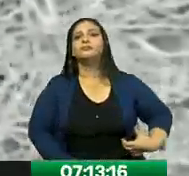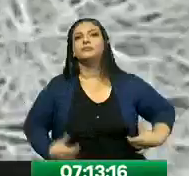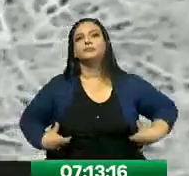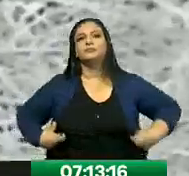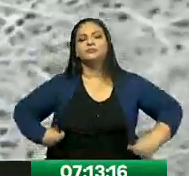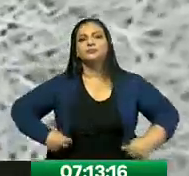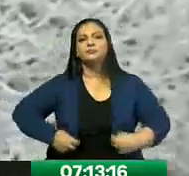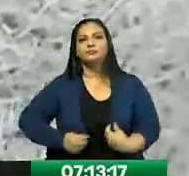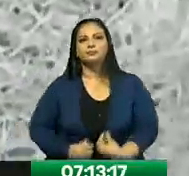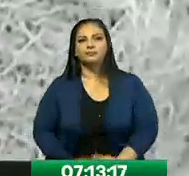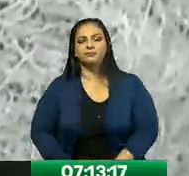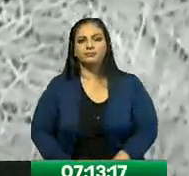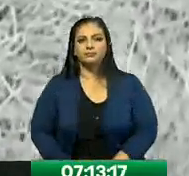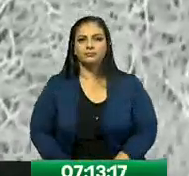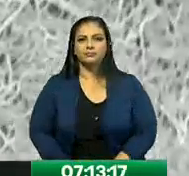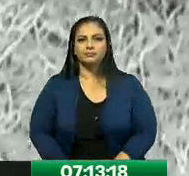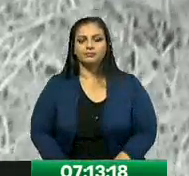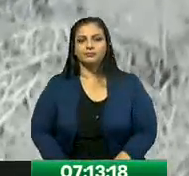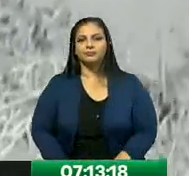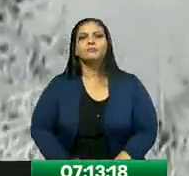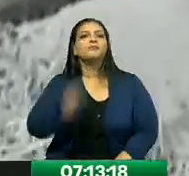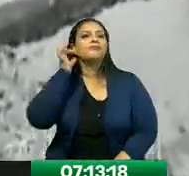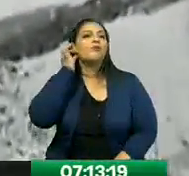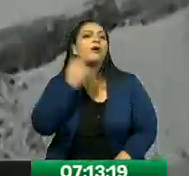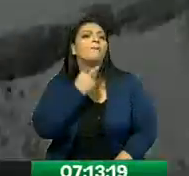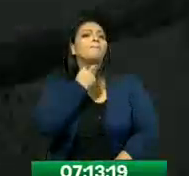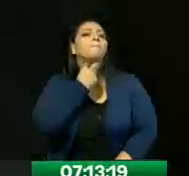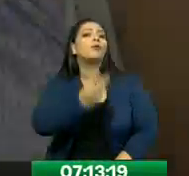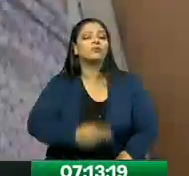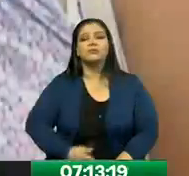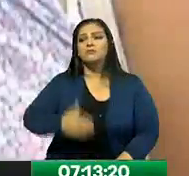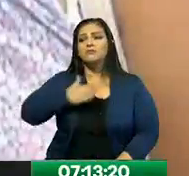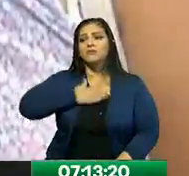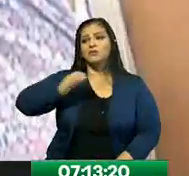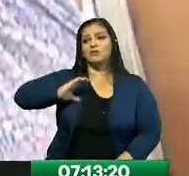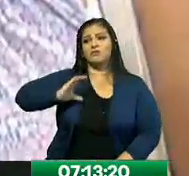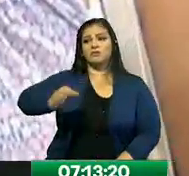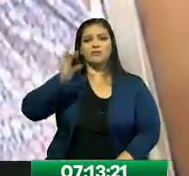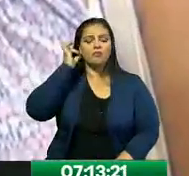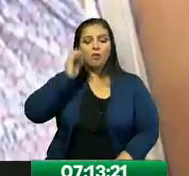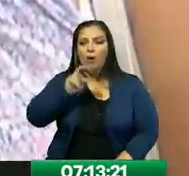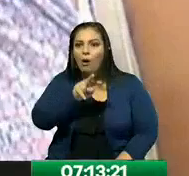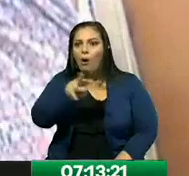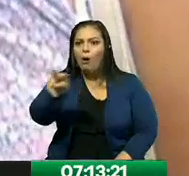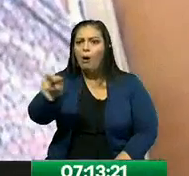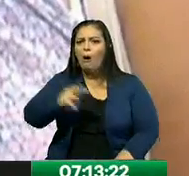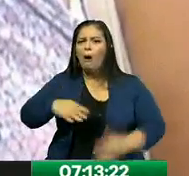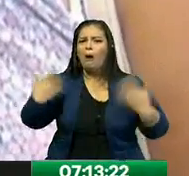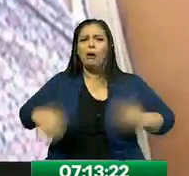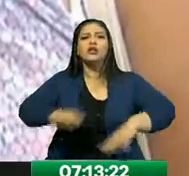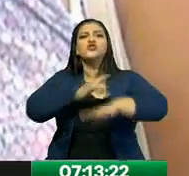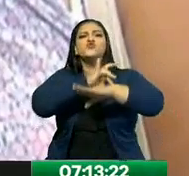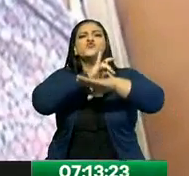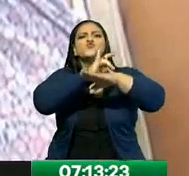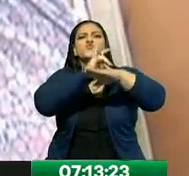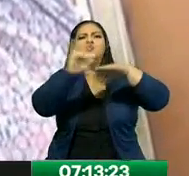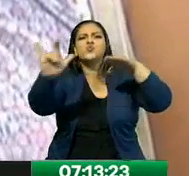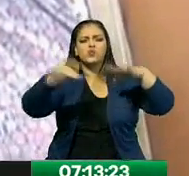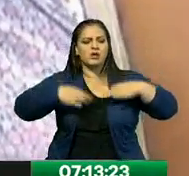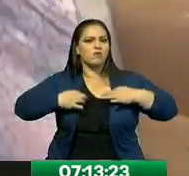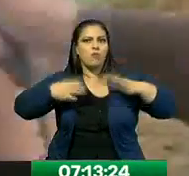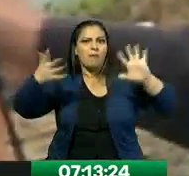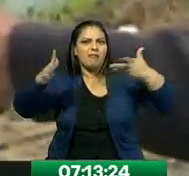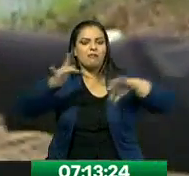pira humana mi cuñada está totalmente en madres reconocibles de la noche sabe que no lo